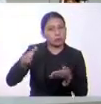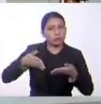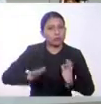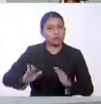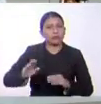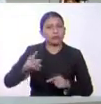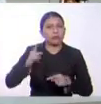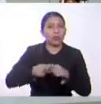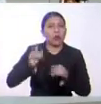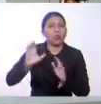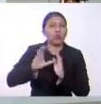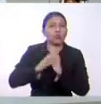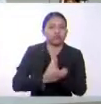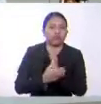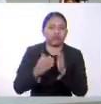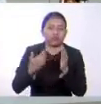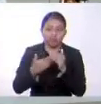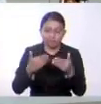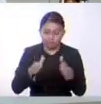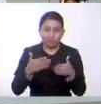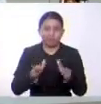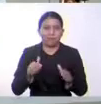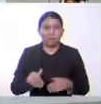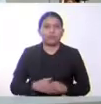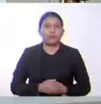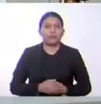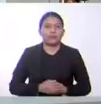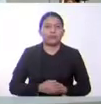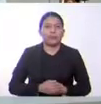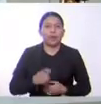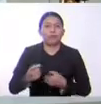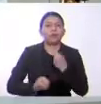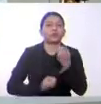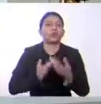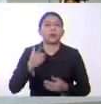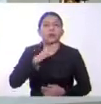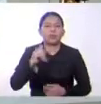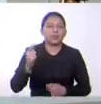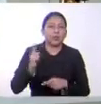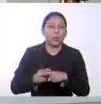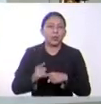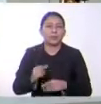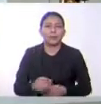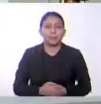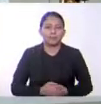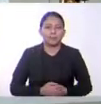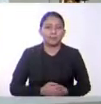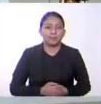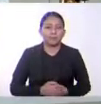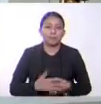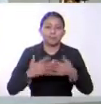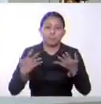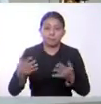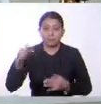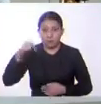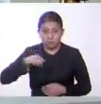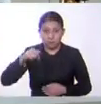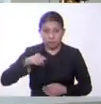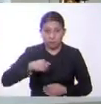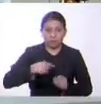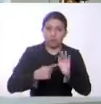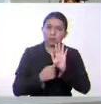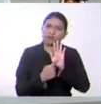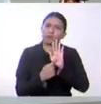poco de la cultura a través de la literatura, en este caso un poema griego. Ahora conversaremos sobre algunos aspectos importantes